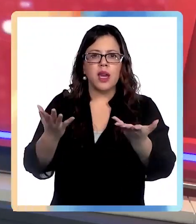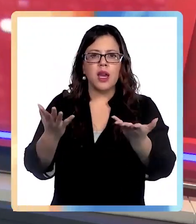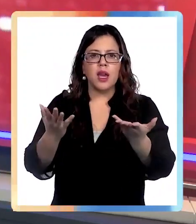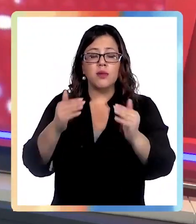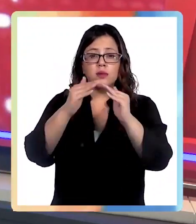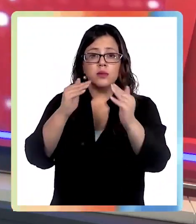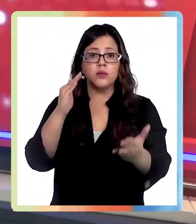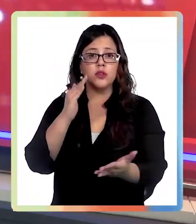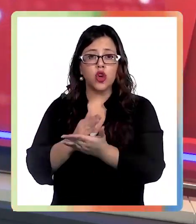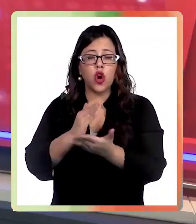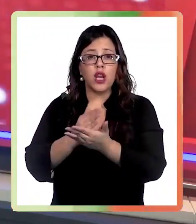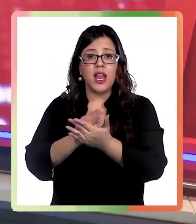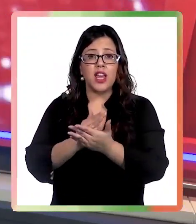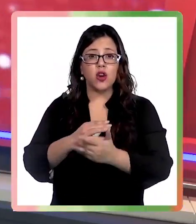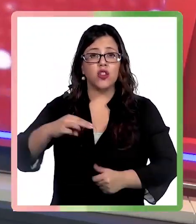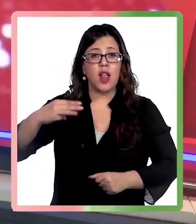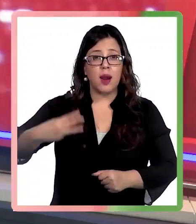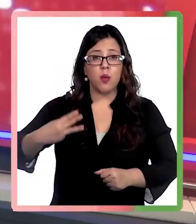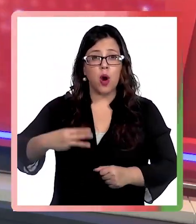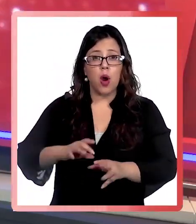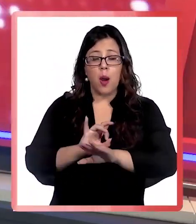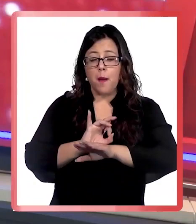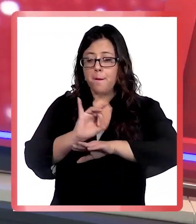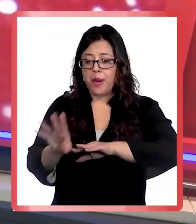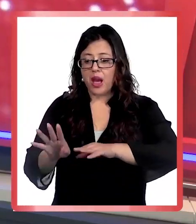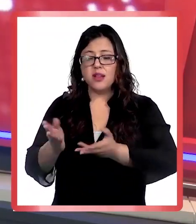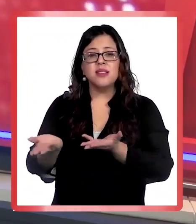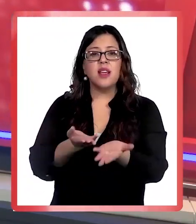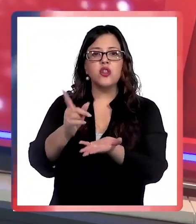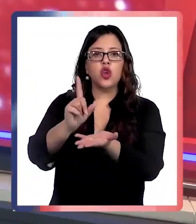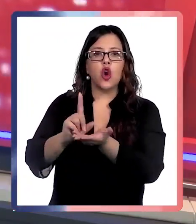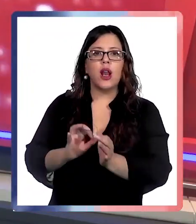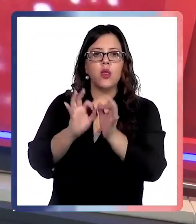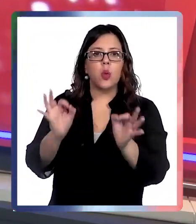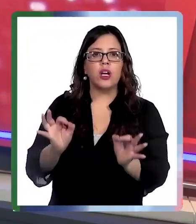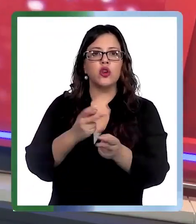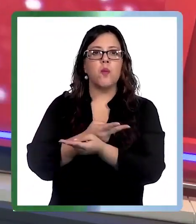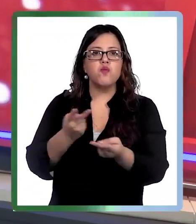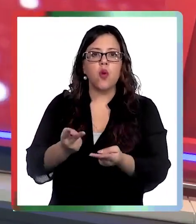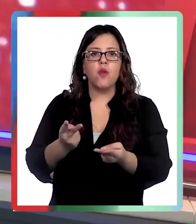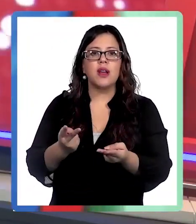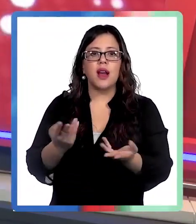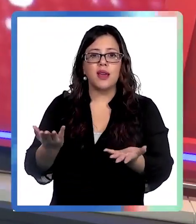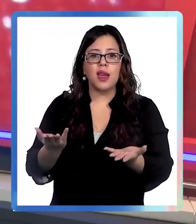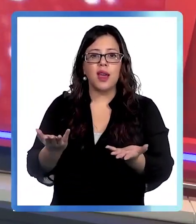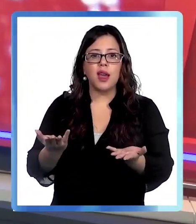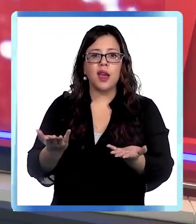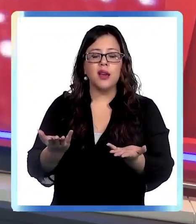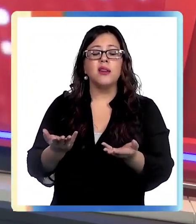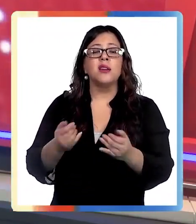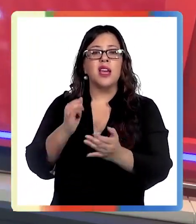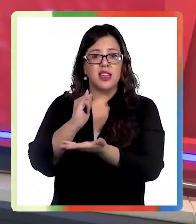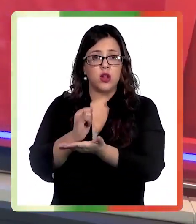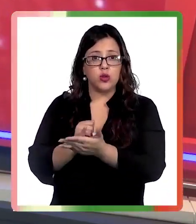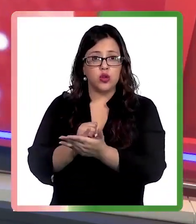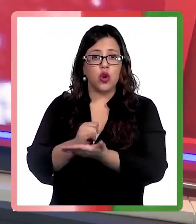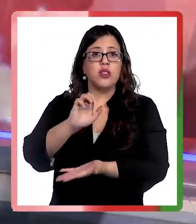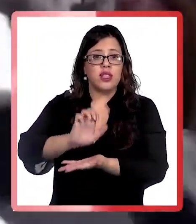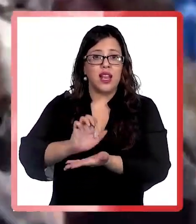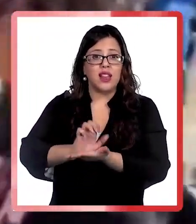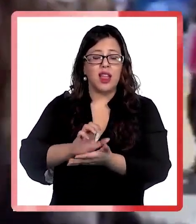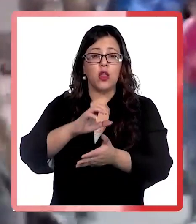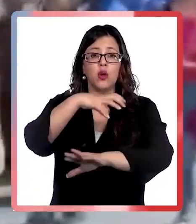del traspaso de los colegios desde los municipios a los servicios locales de la educación pública, que son organismos